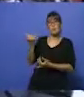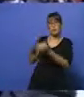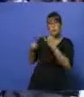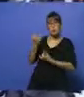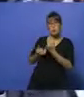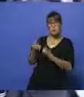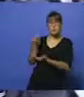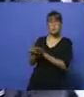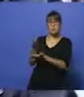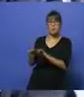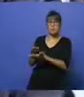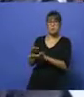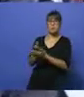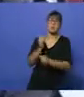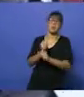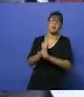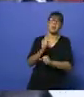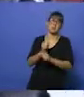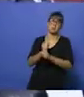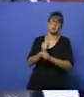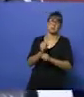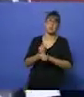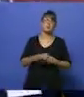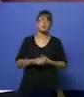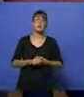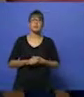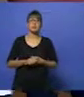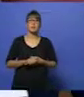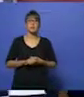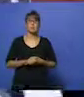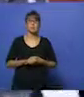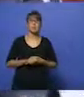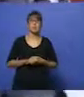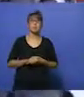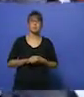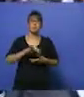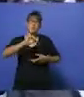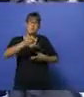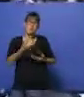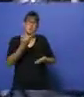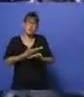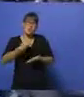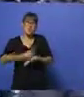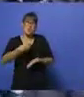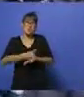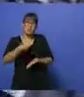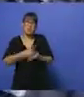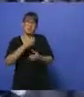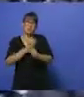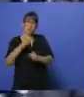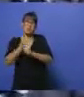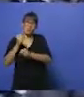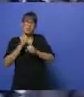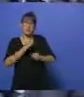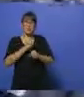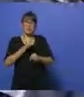el pedido de fuentes de trabajo? Sí, o sea, si bien está la demanda normal, se ha aumentado un